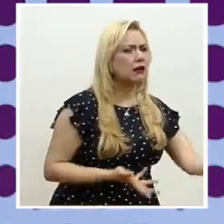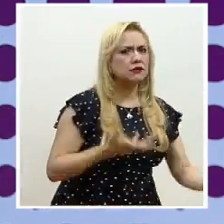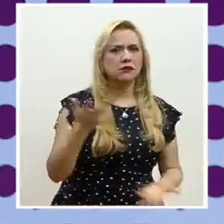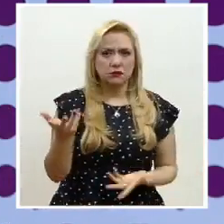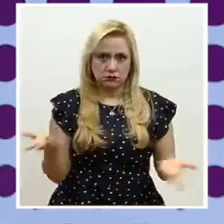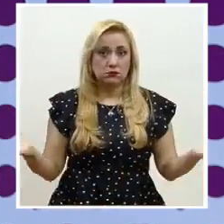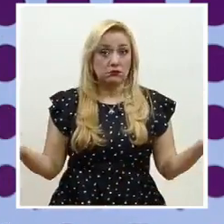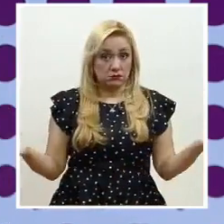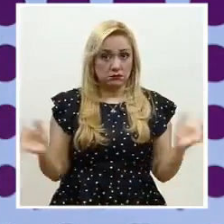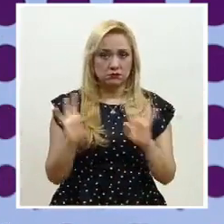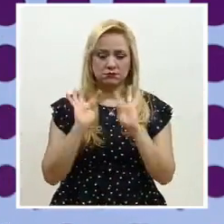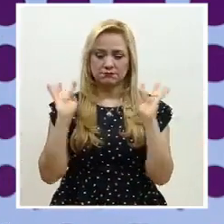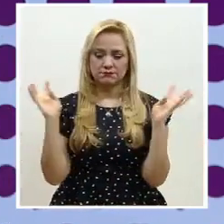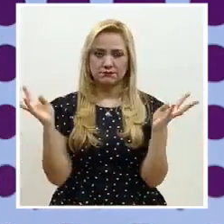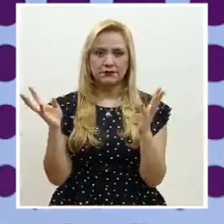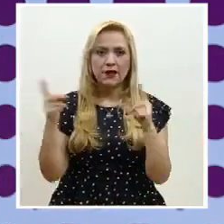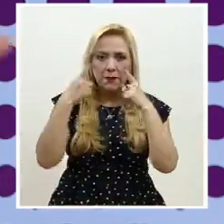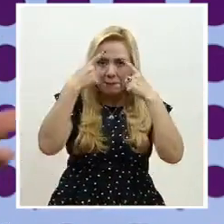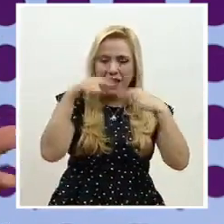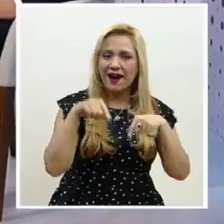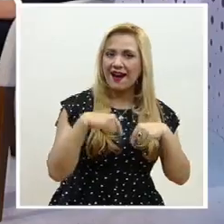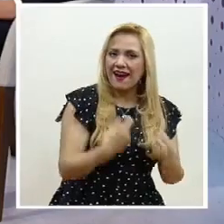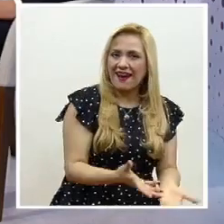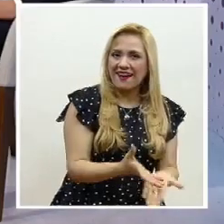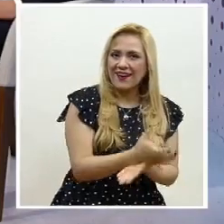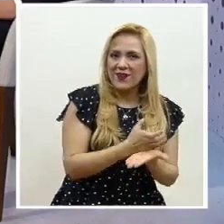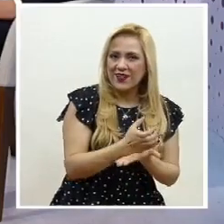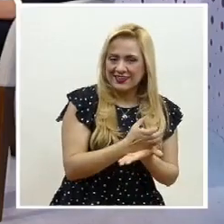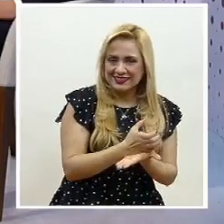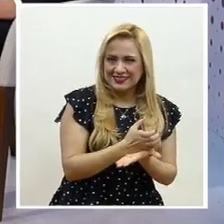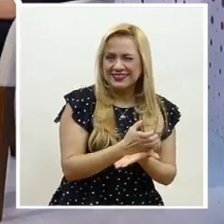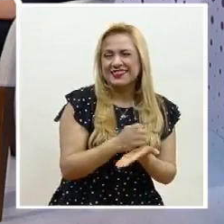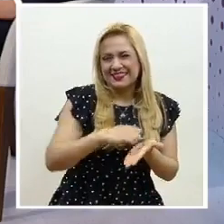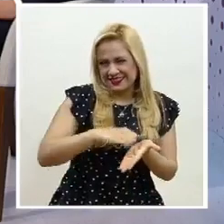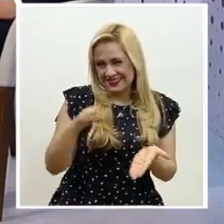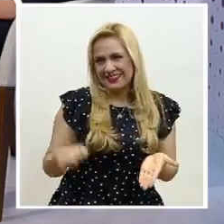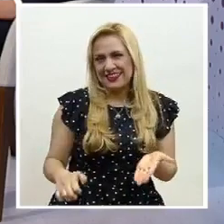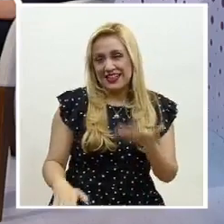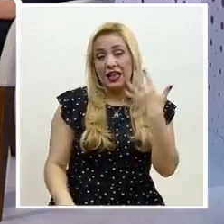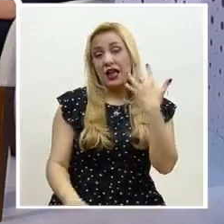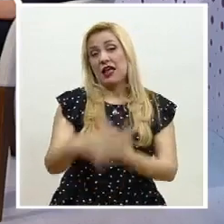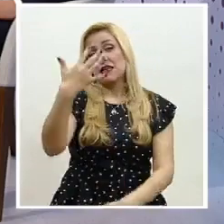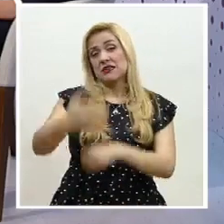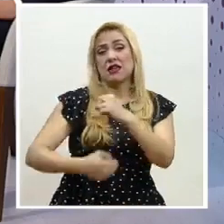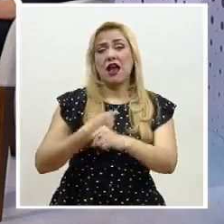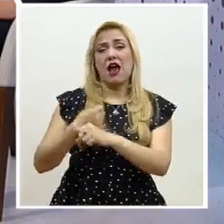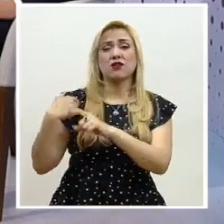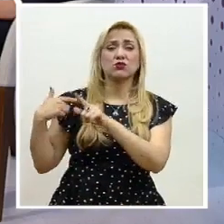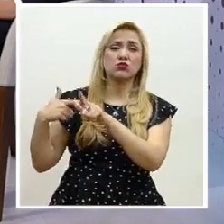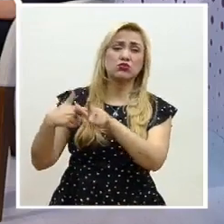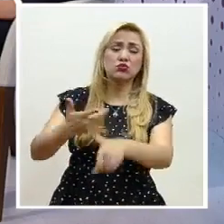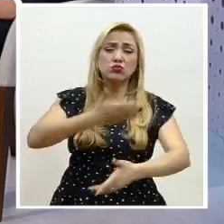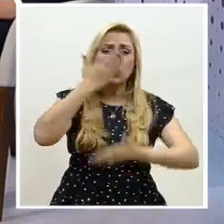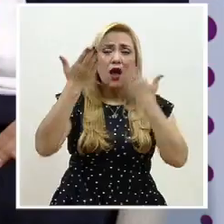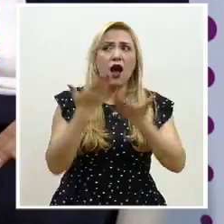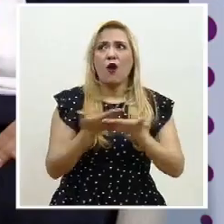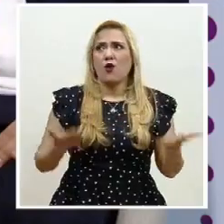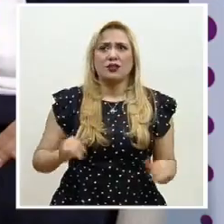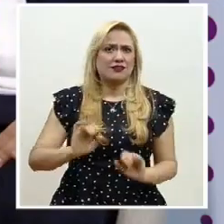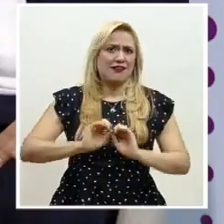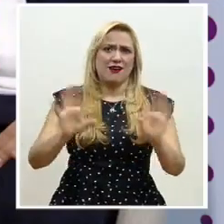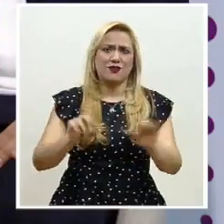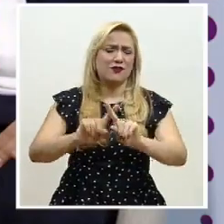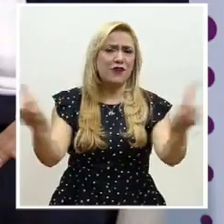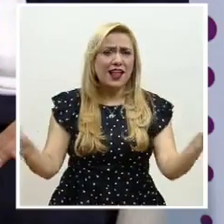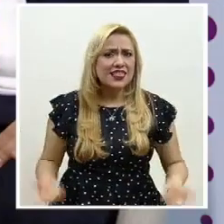Jaime. Nuestra aproximación del derecho, la mía hace, que será, más de 15 años que estudié, evidentemente ya no es lo de ahora. Entonces